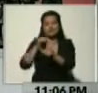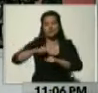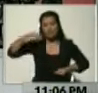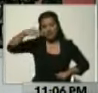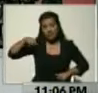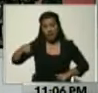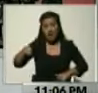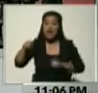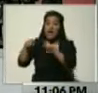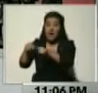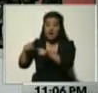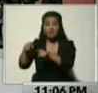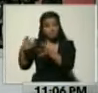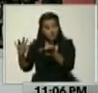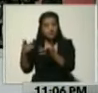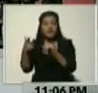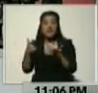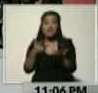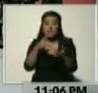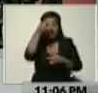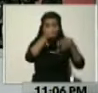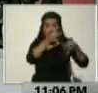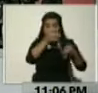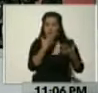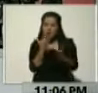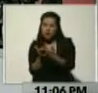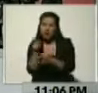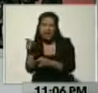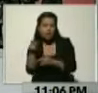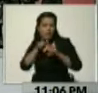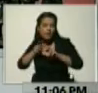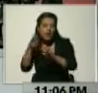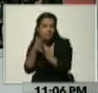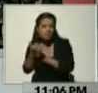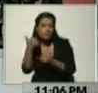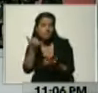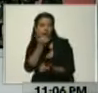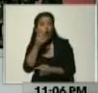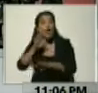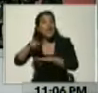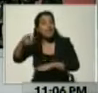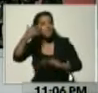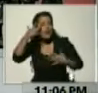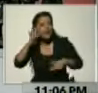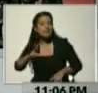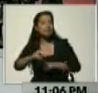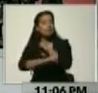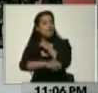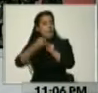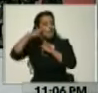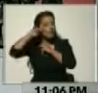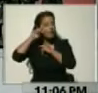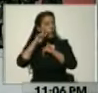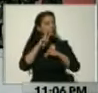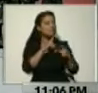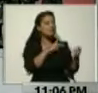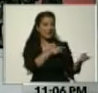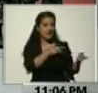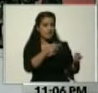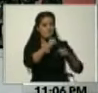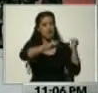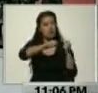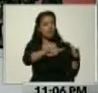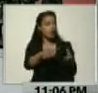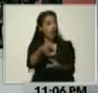por solicitud de la Fiscalía Colombiana al estar involucrado en casos de falsos positivos durante el gobierno de Álvaro Uribe Vélez.